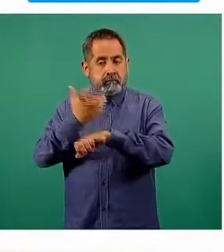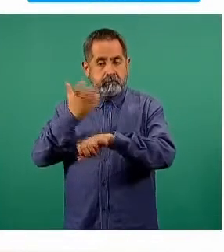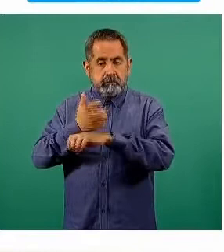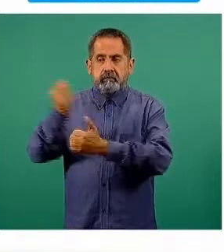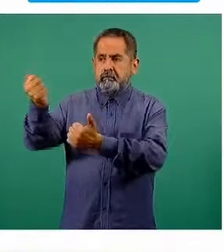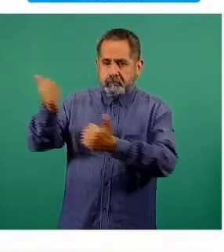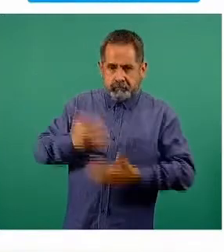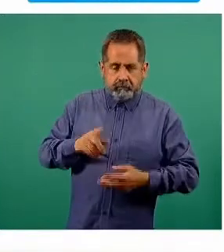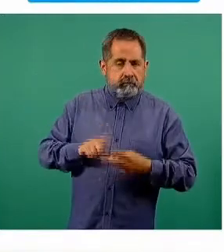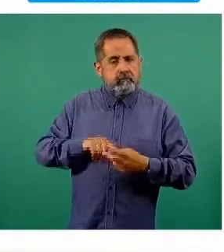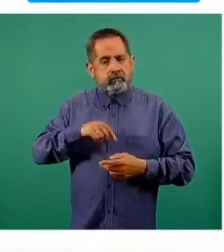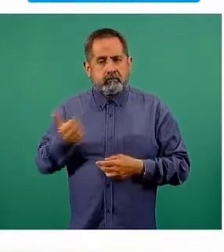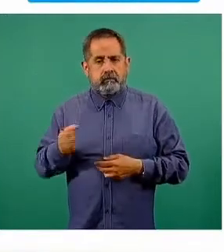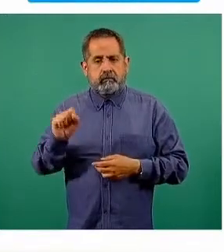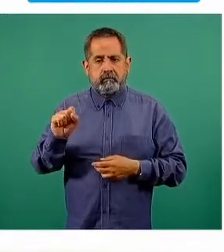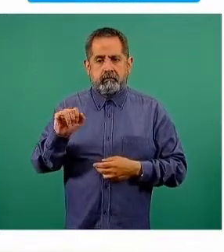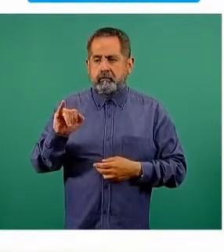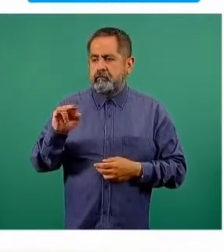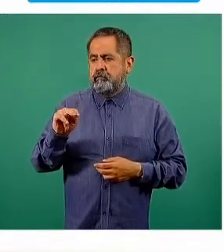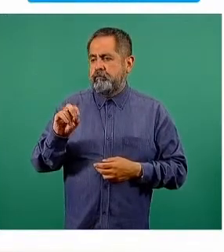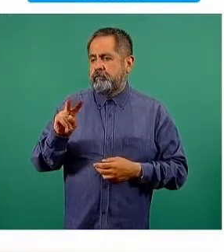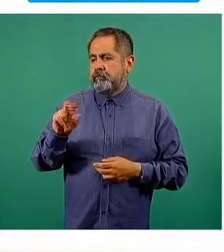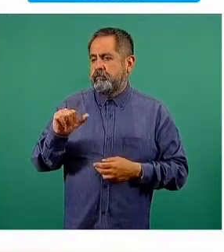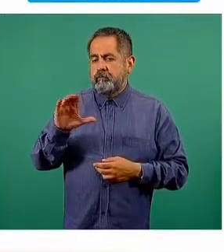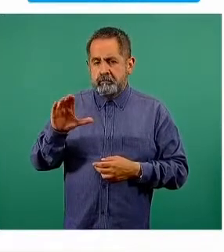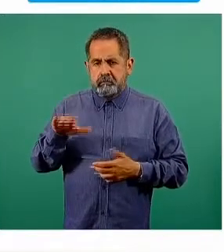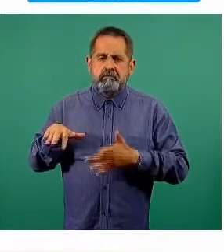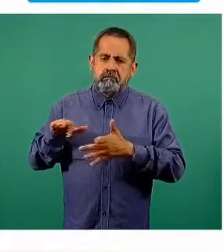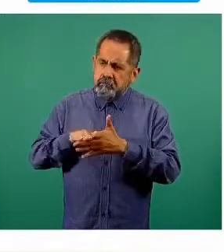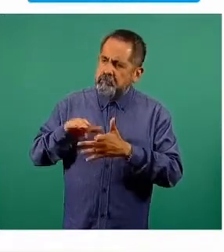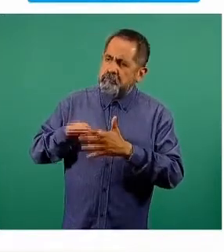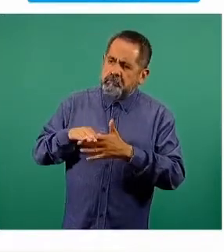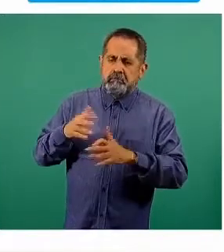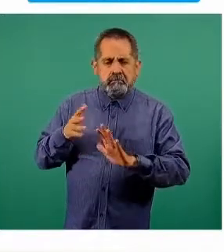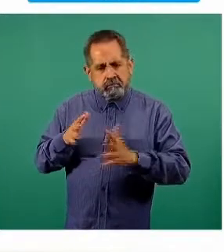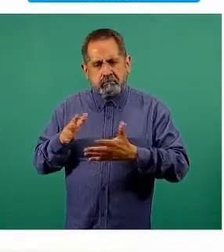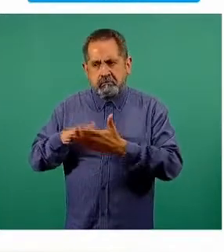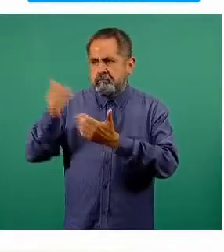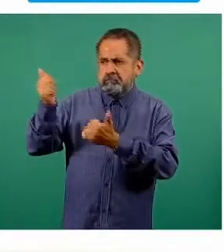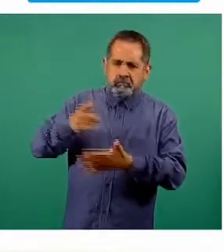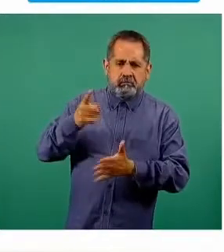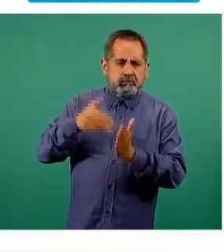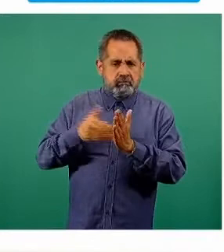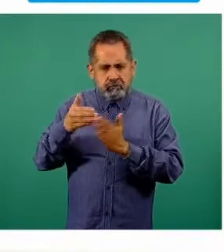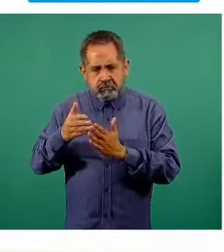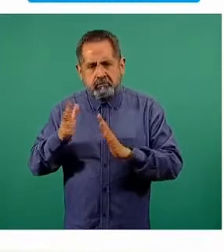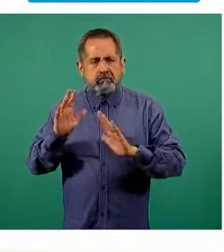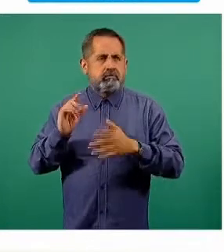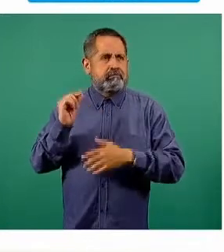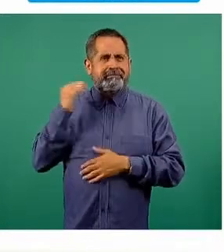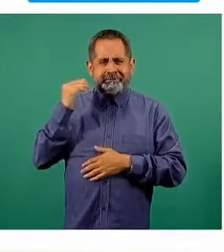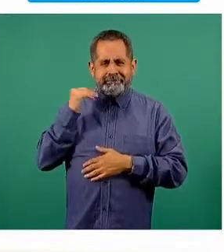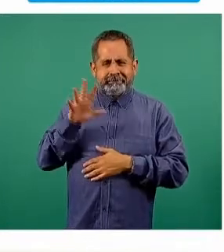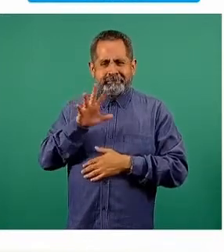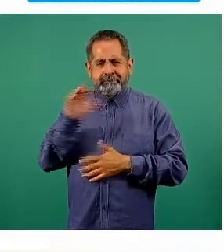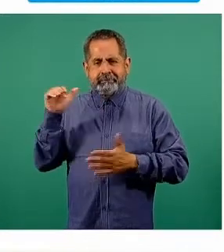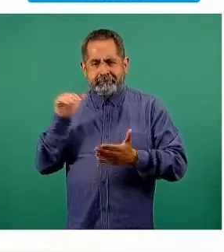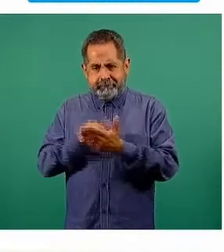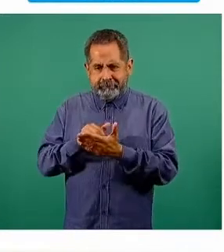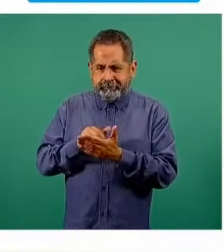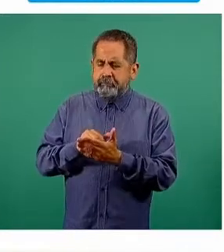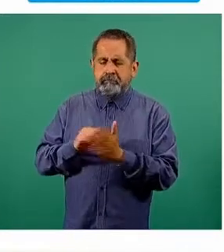La vacuna Sinovac, que se ha incorporado con cierta regularidad en embarques de 1 millón o más recientemente 500,000